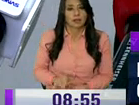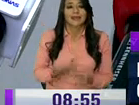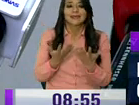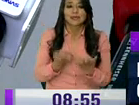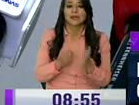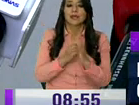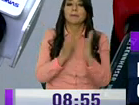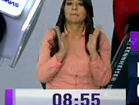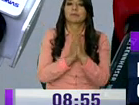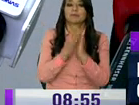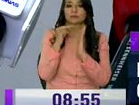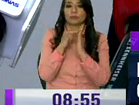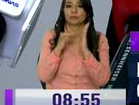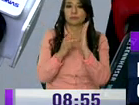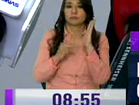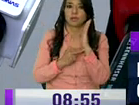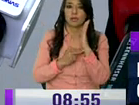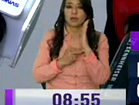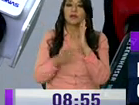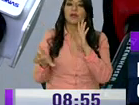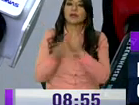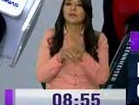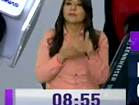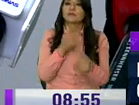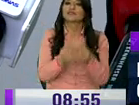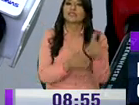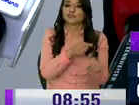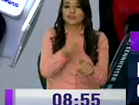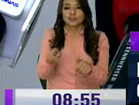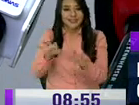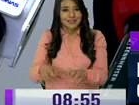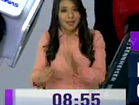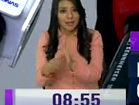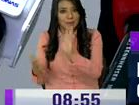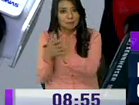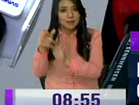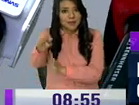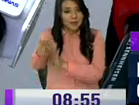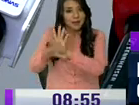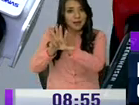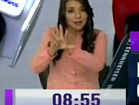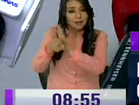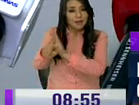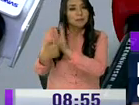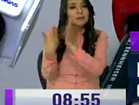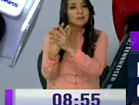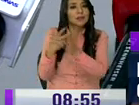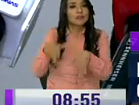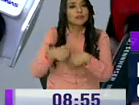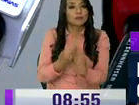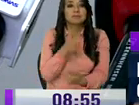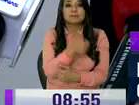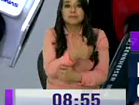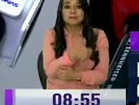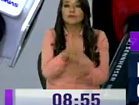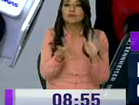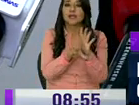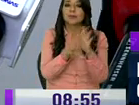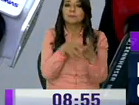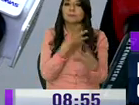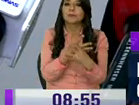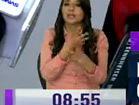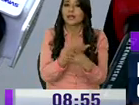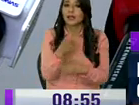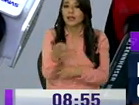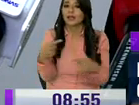aplicar normas del Código General de Procesos para la interposición de recursos, cuando el propio Código Orgánico Integral